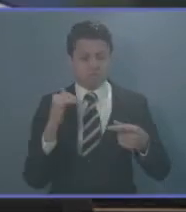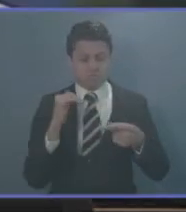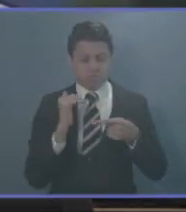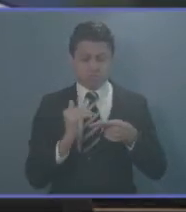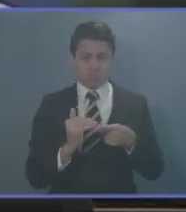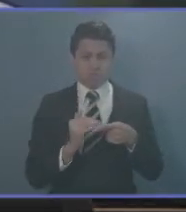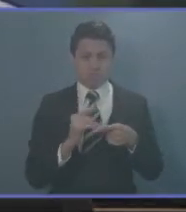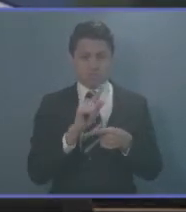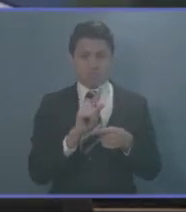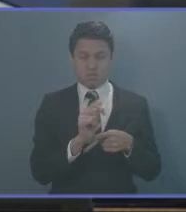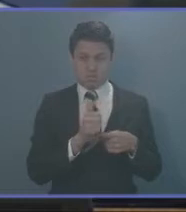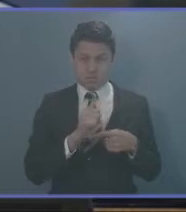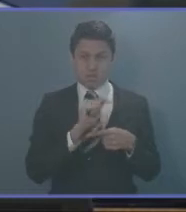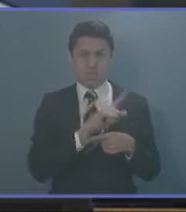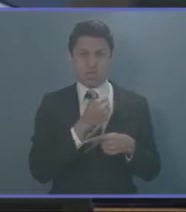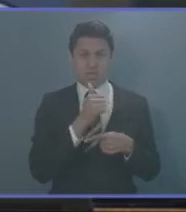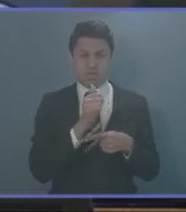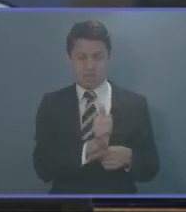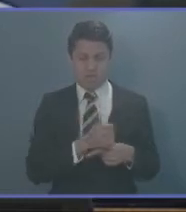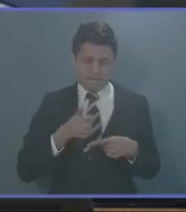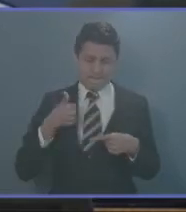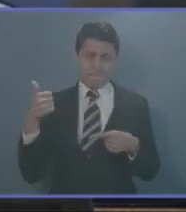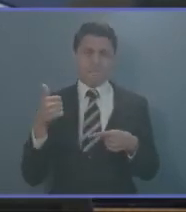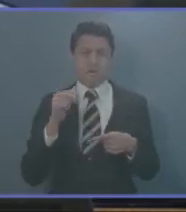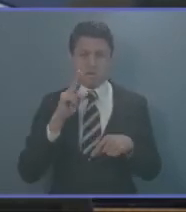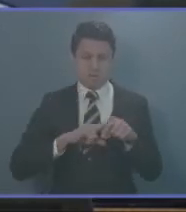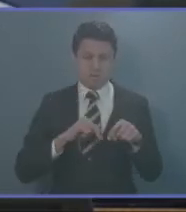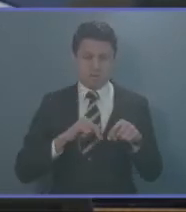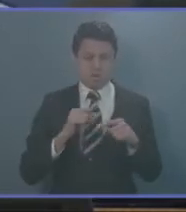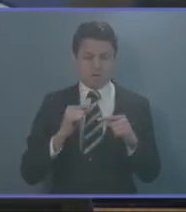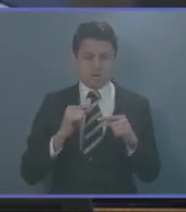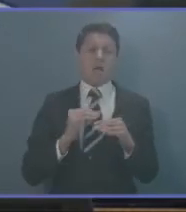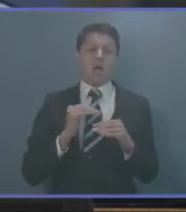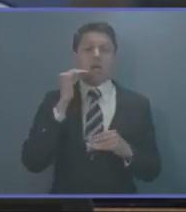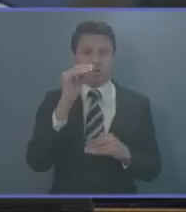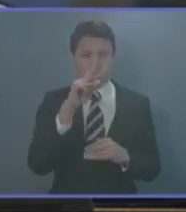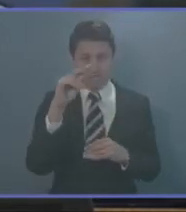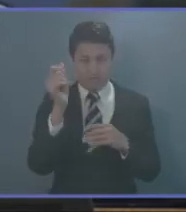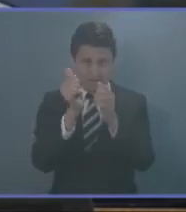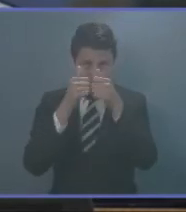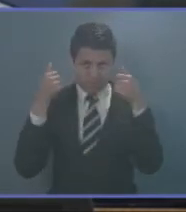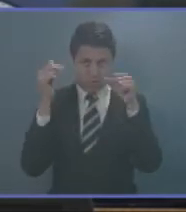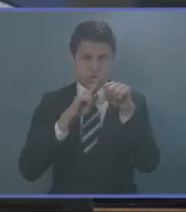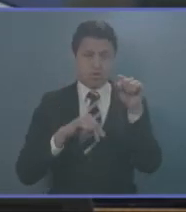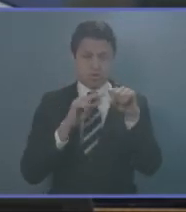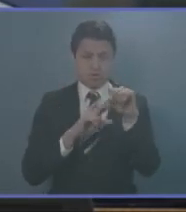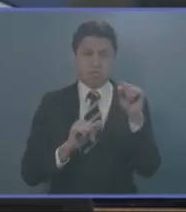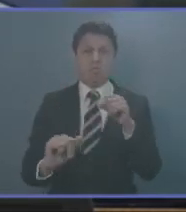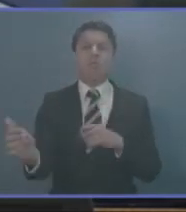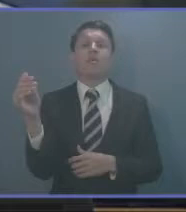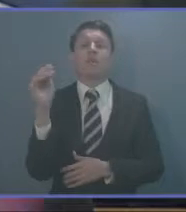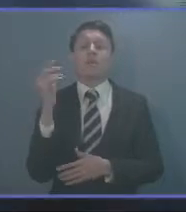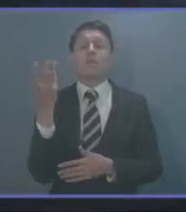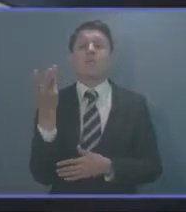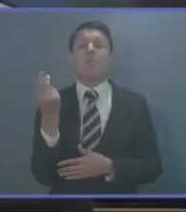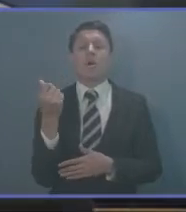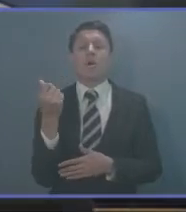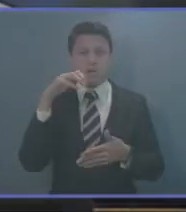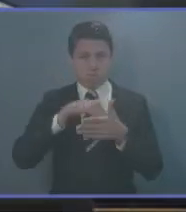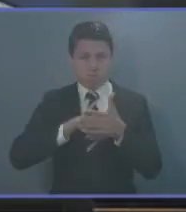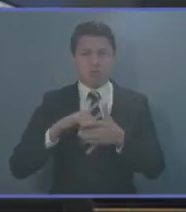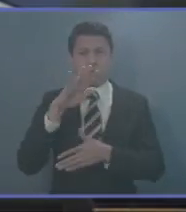$1,000,000, de $10,000,000 con un centavo hasta $20,000,000, $5,000 como cuota